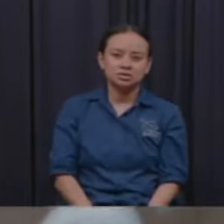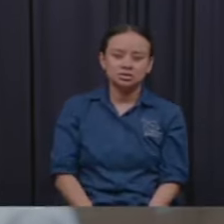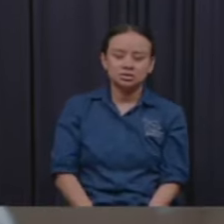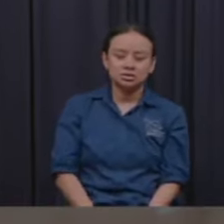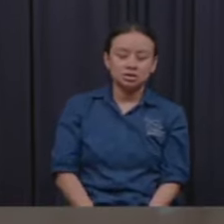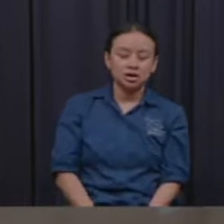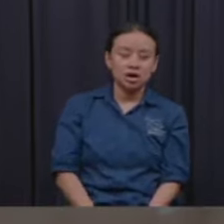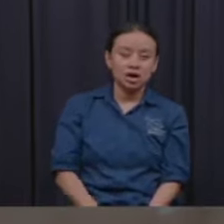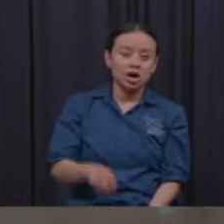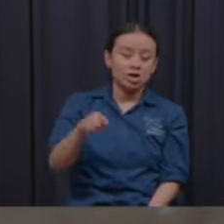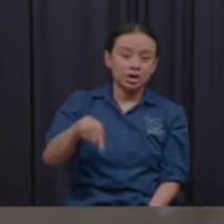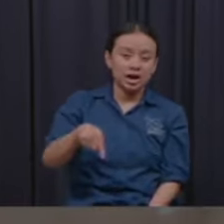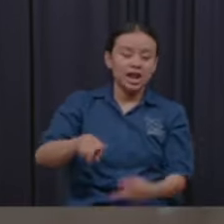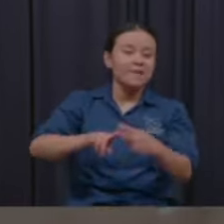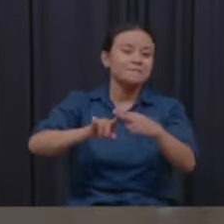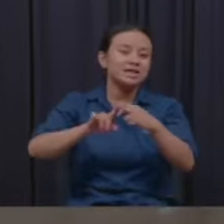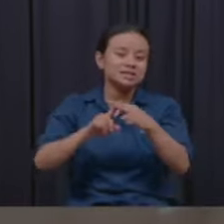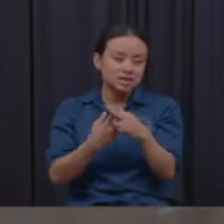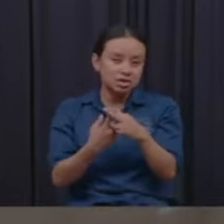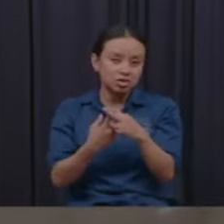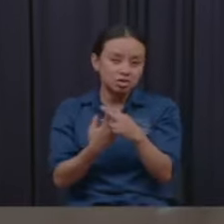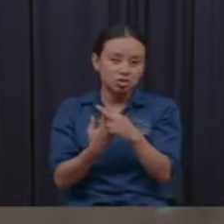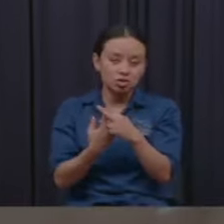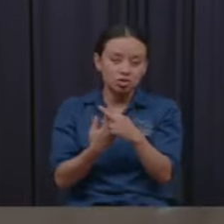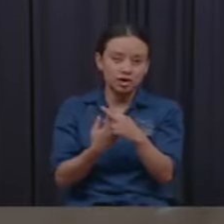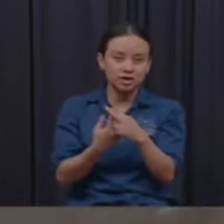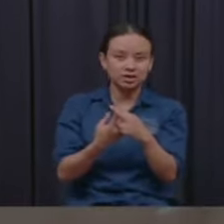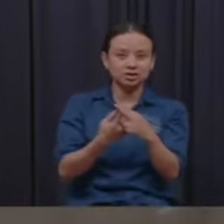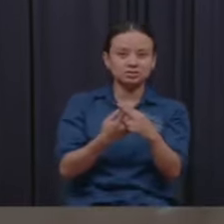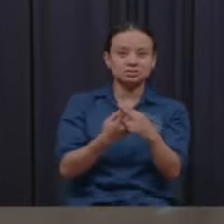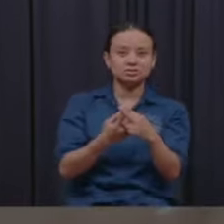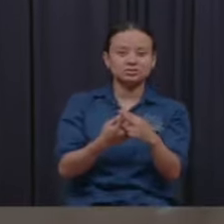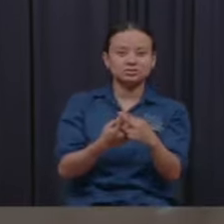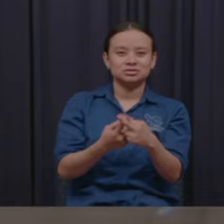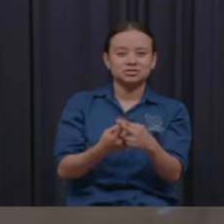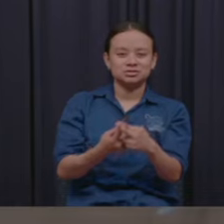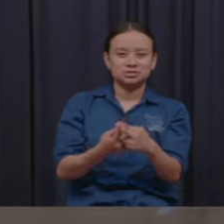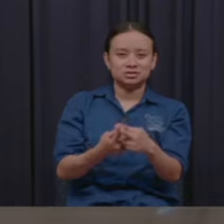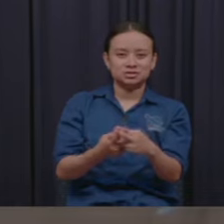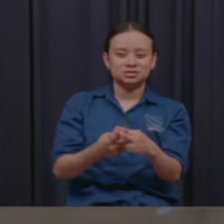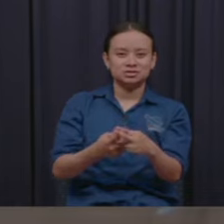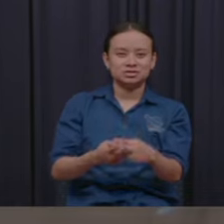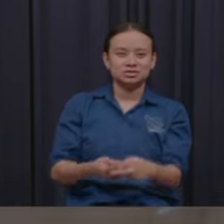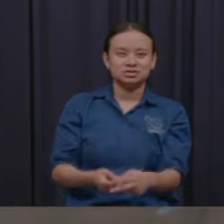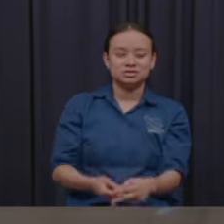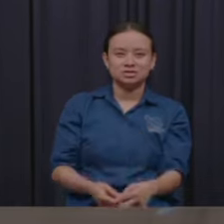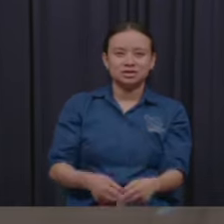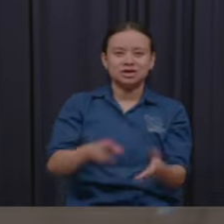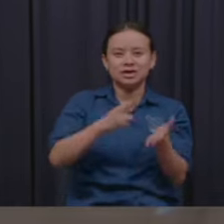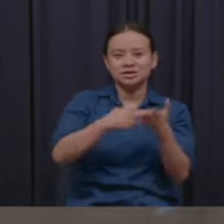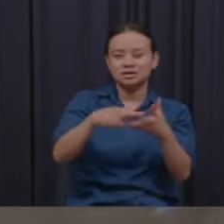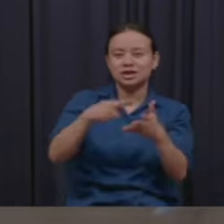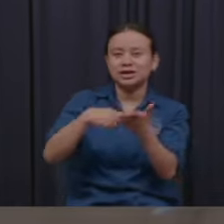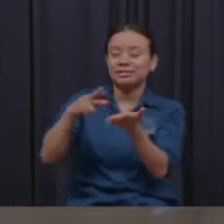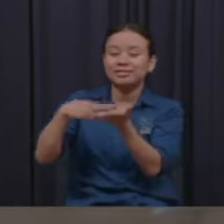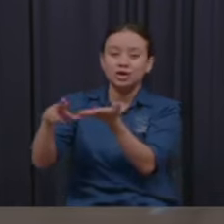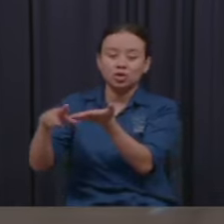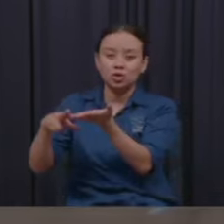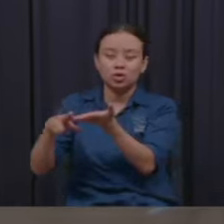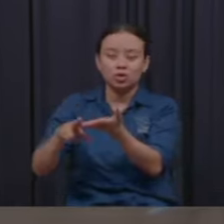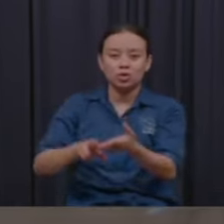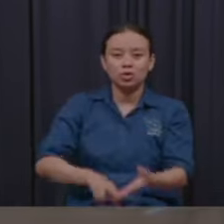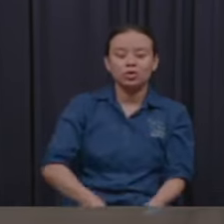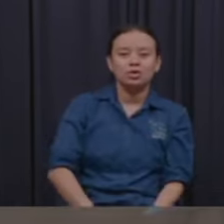Estamos inaugurando este congreso, este retiro, recordando que esta